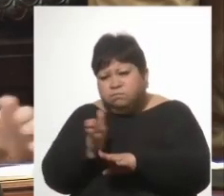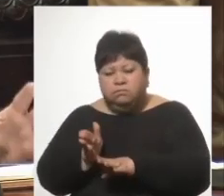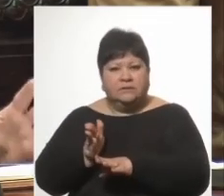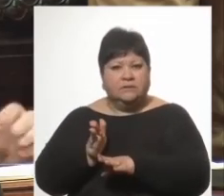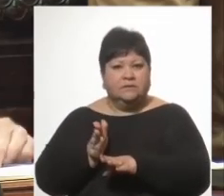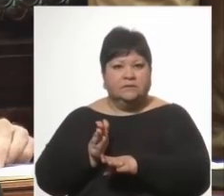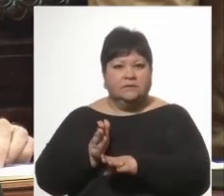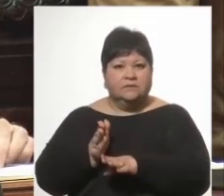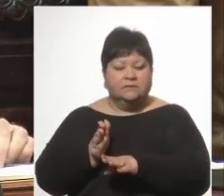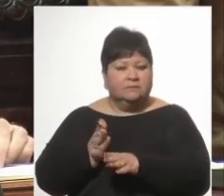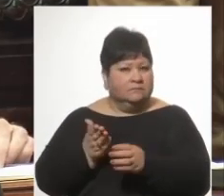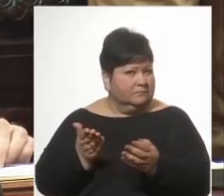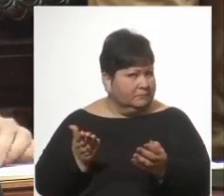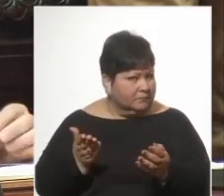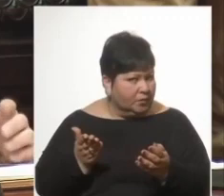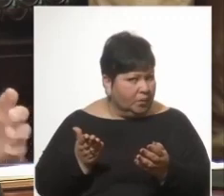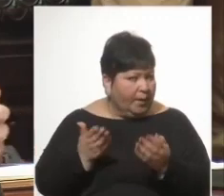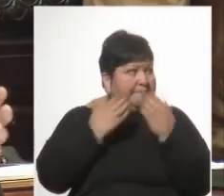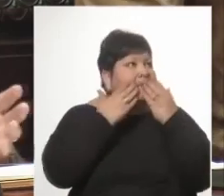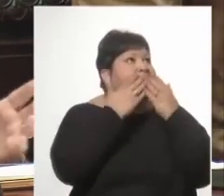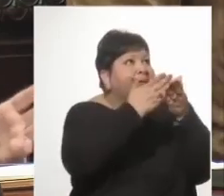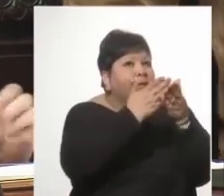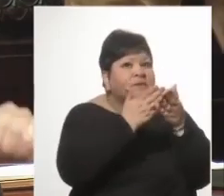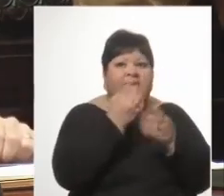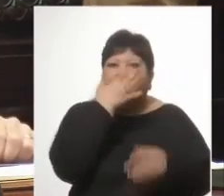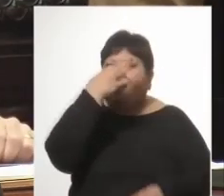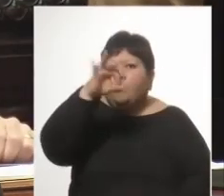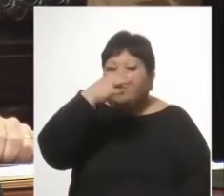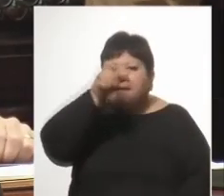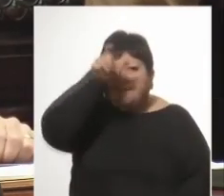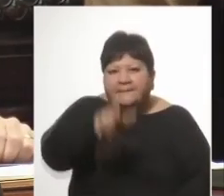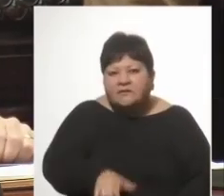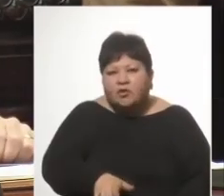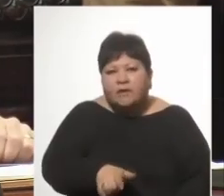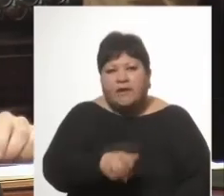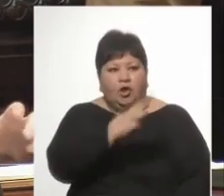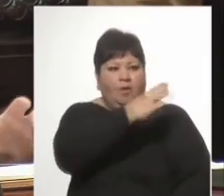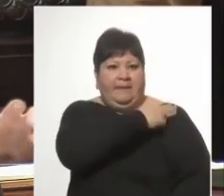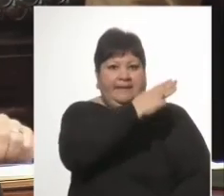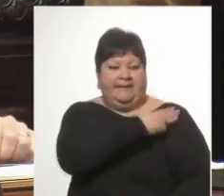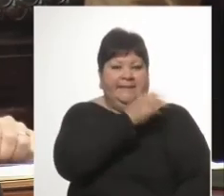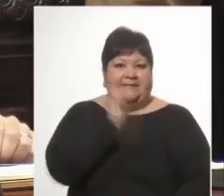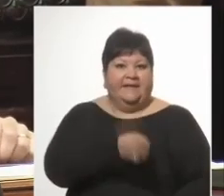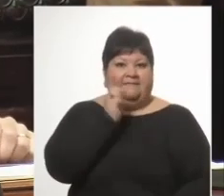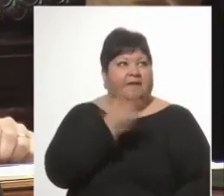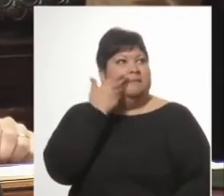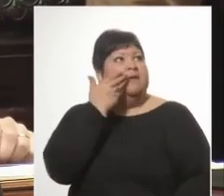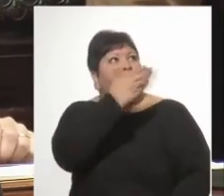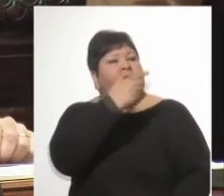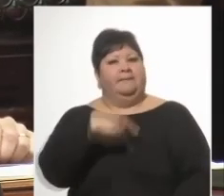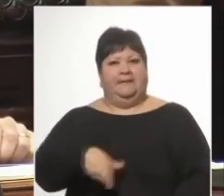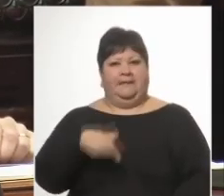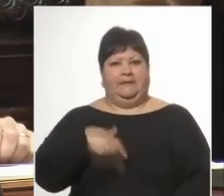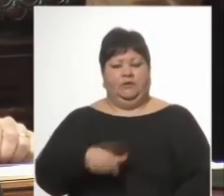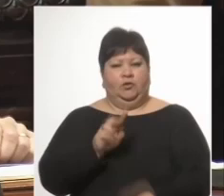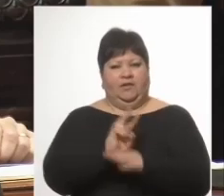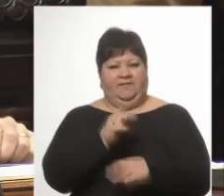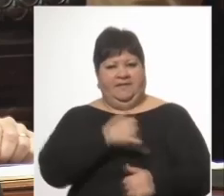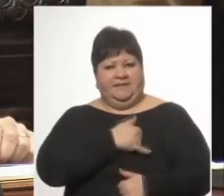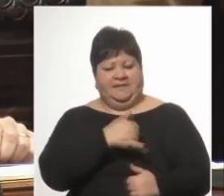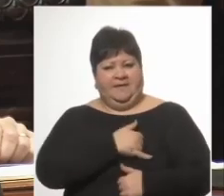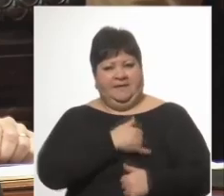¿No será para consultar a la única persona que el comandante en jefe debe consultar, que es el ministro de Defensa